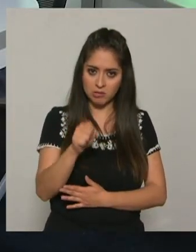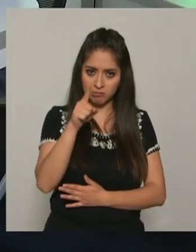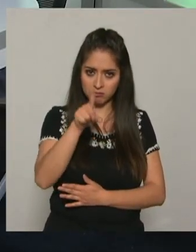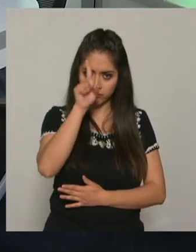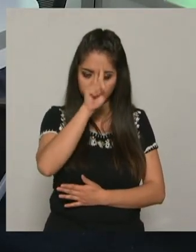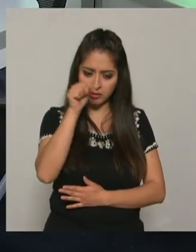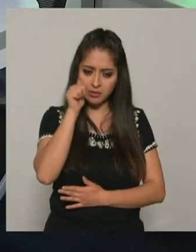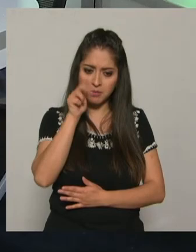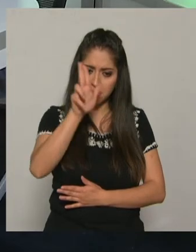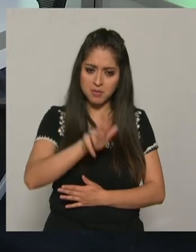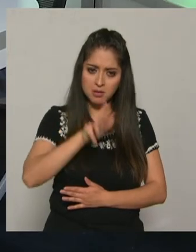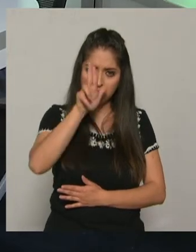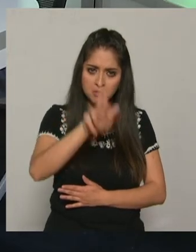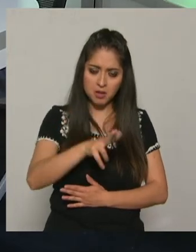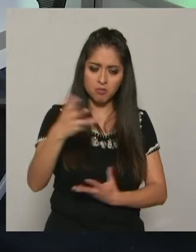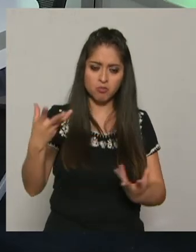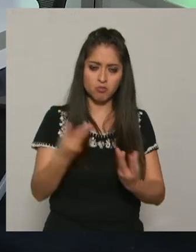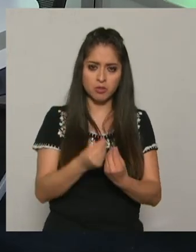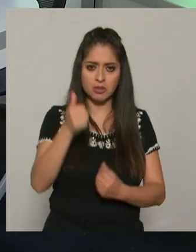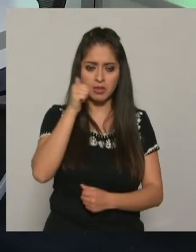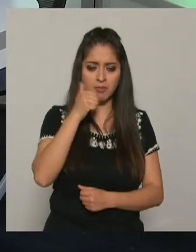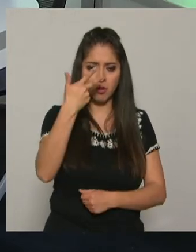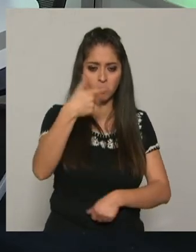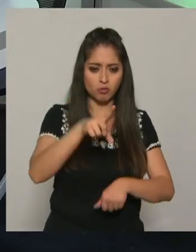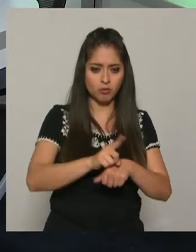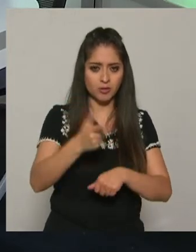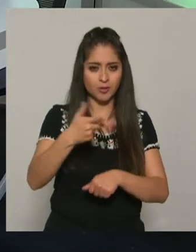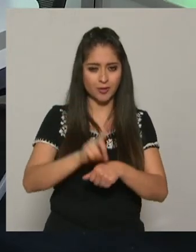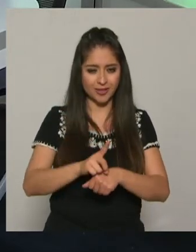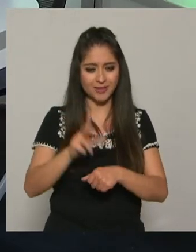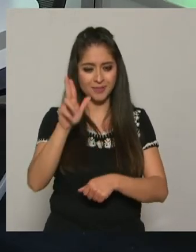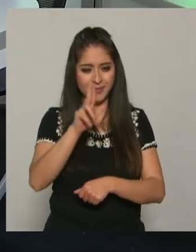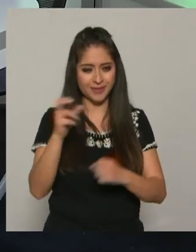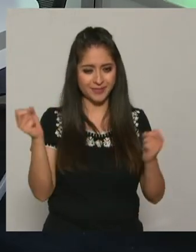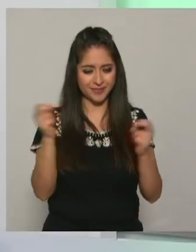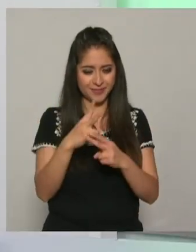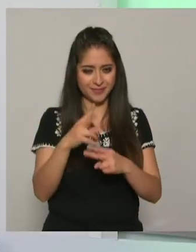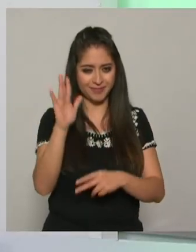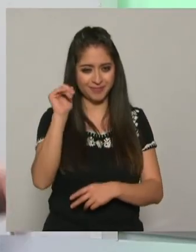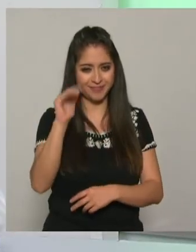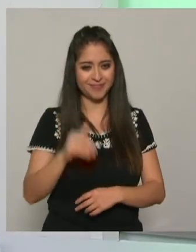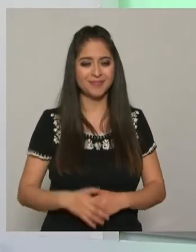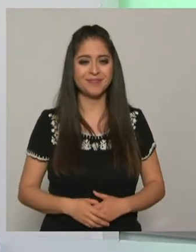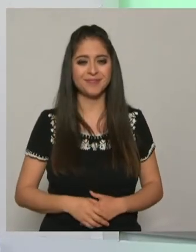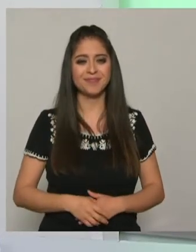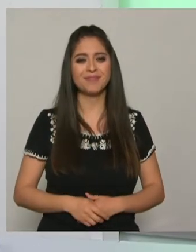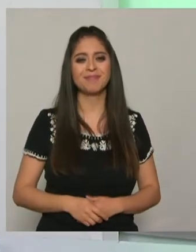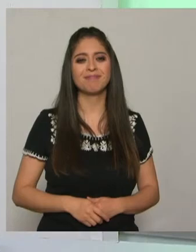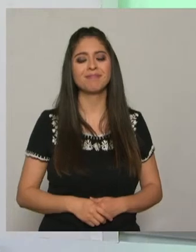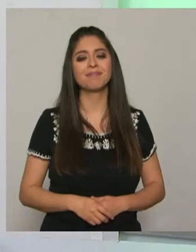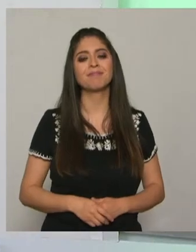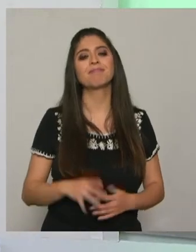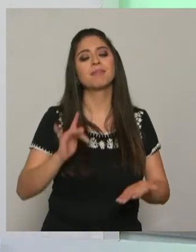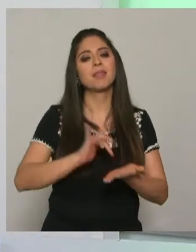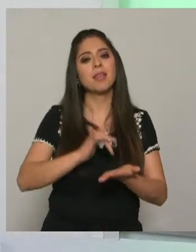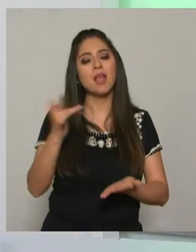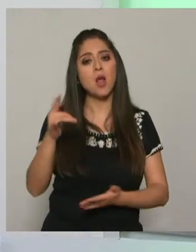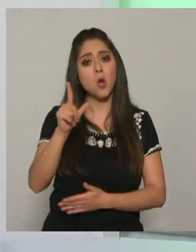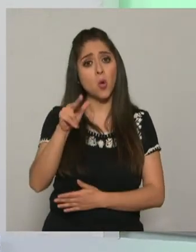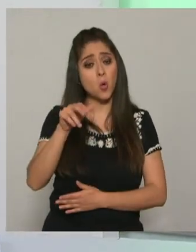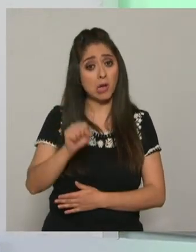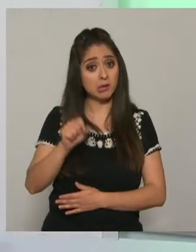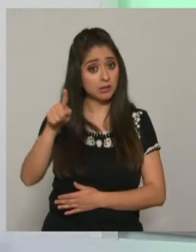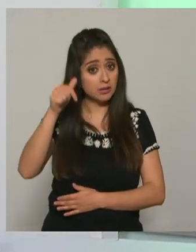cada martes te vamos a tener dentro de 8 días, Claro ¿cierto? que sí. Nos vemos hasta dentro de 8 días. Buen día, buena semana. Muchísimas gracias a Luis Guerman, que siempre